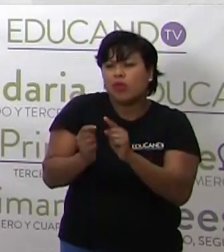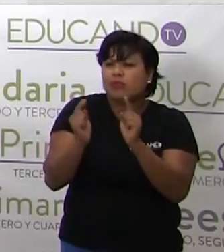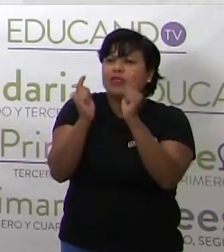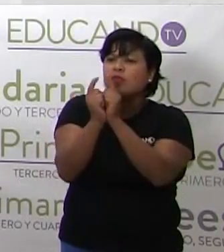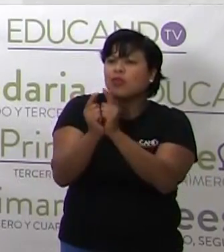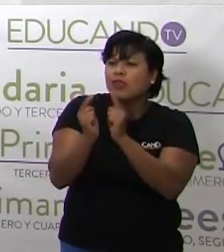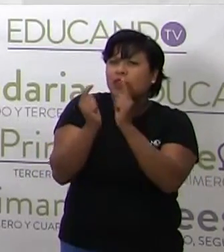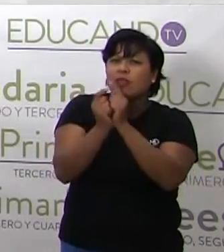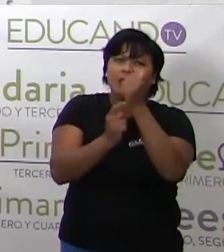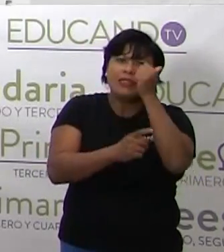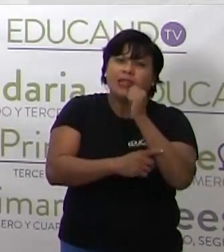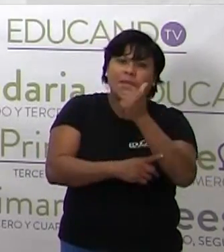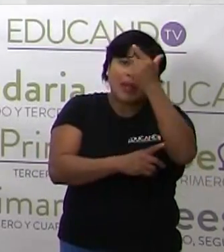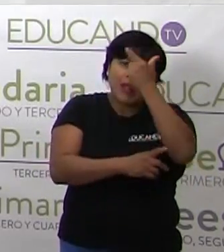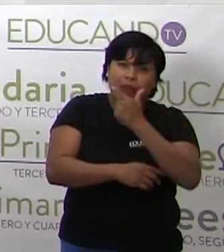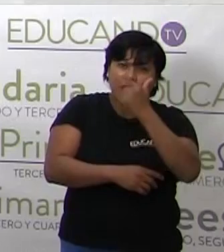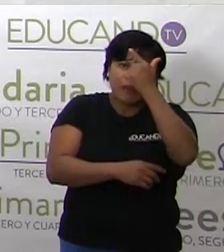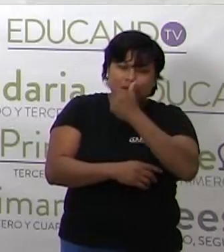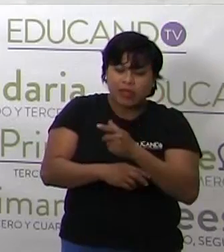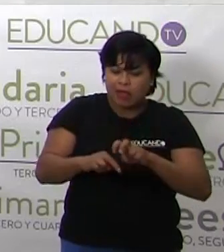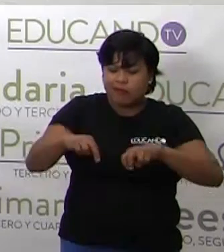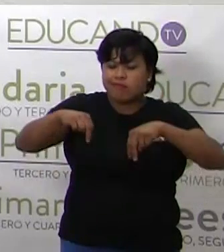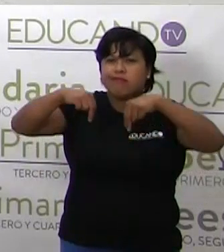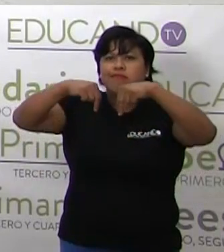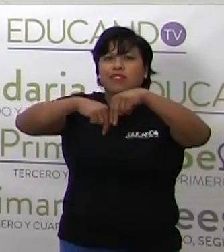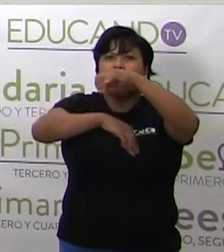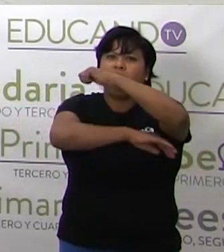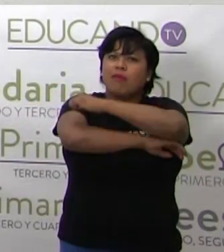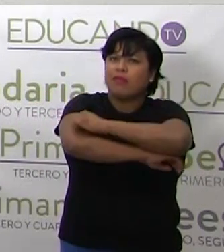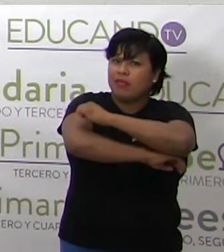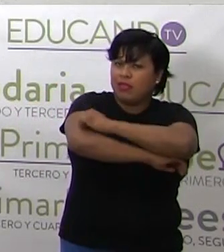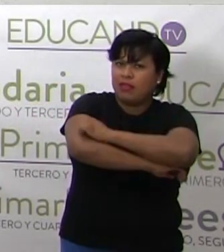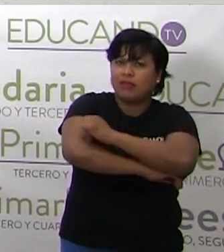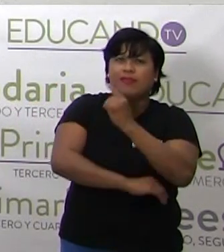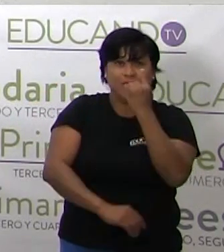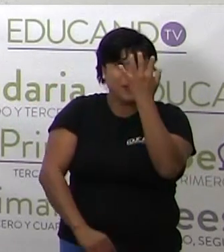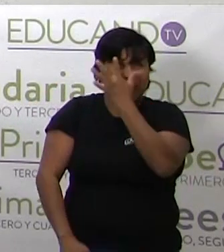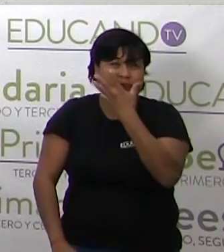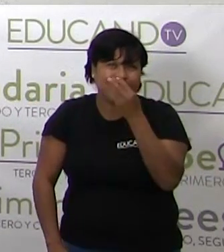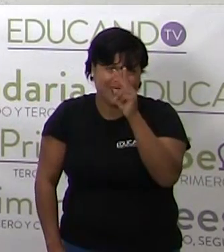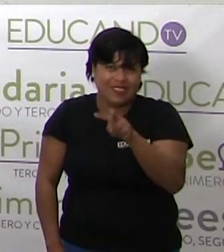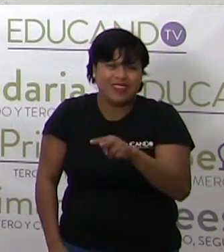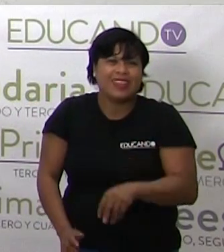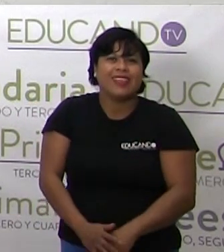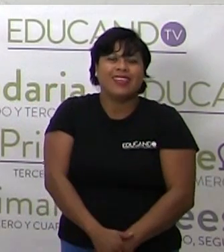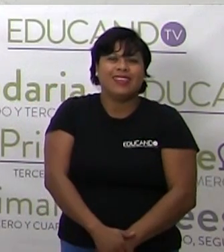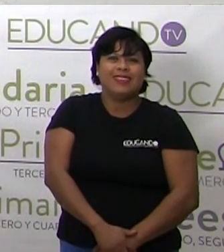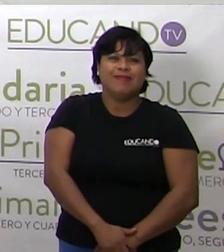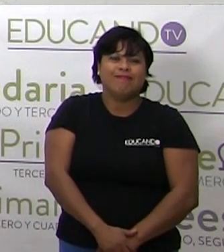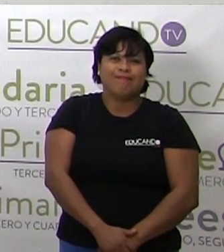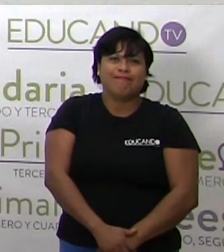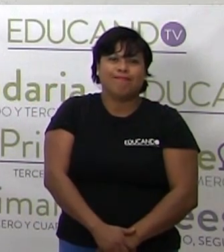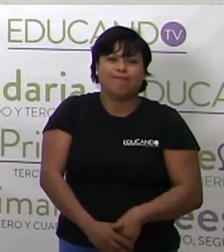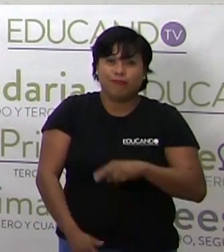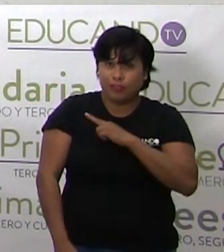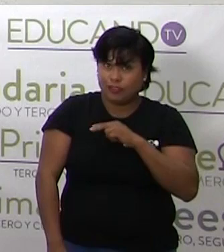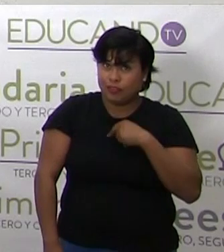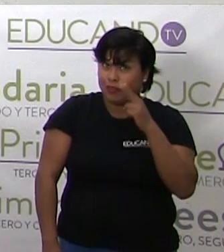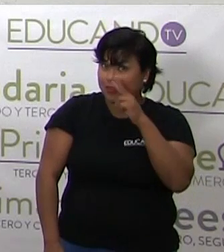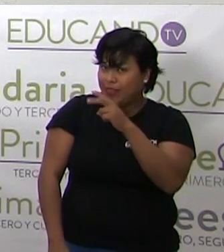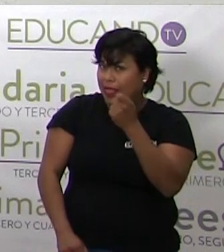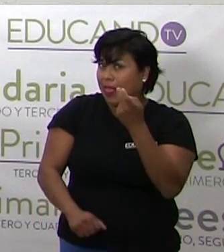encontraban cada noche en sus balcones. Qué bonito, ¿verdad? Bueno, vamos a ver qué